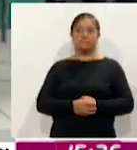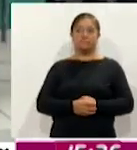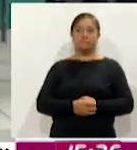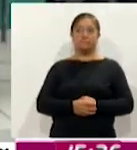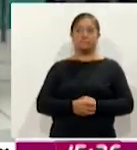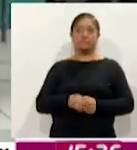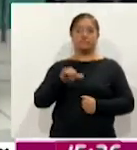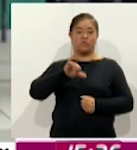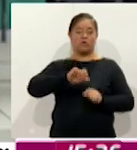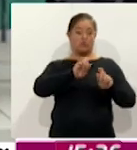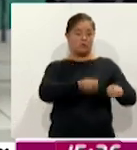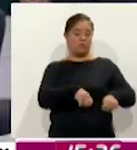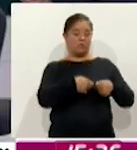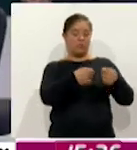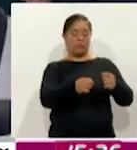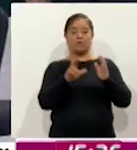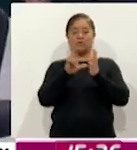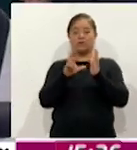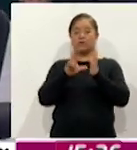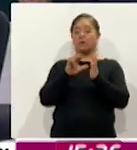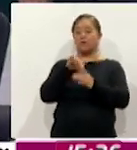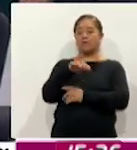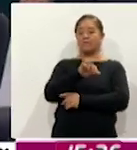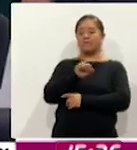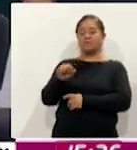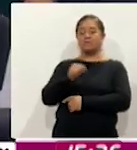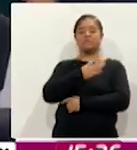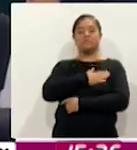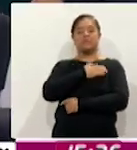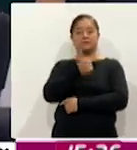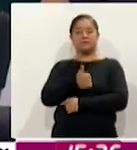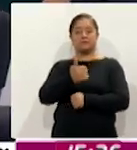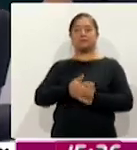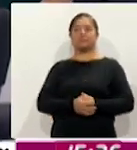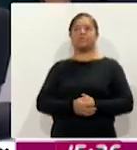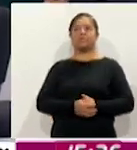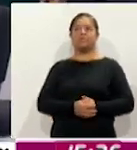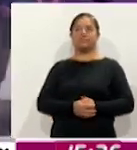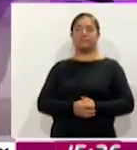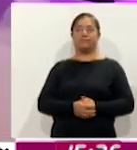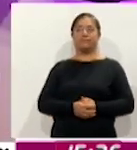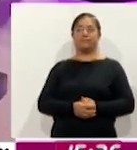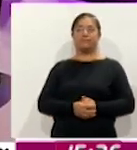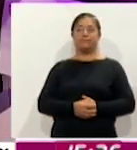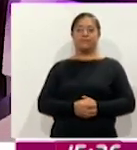Este día se entregaron credenciales del IMSS Bienestar.